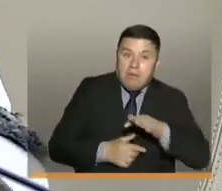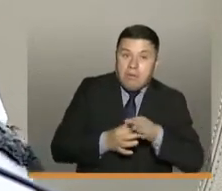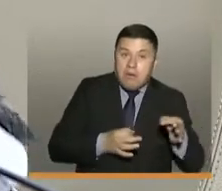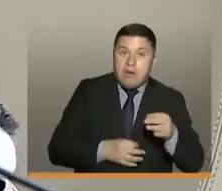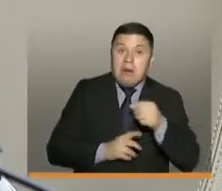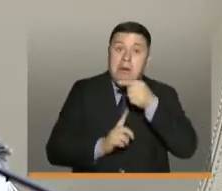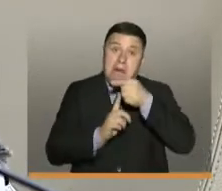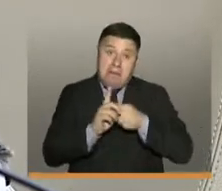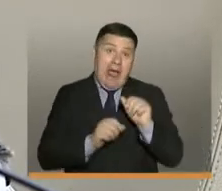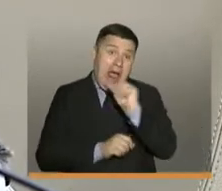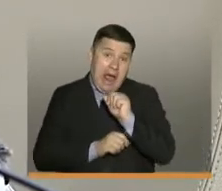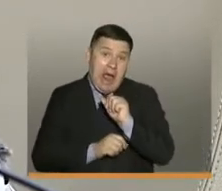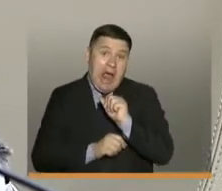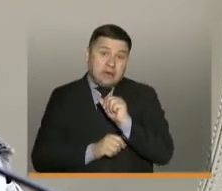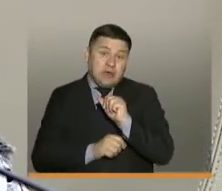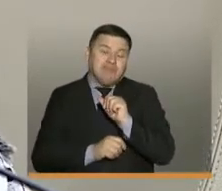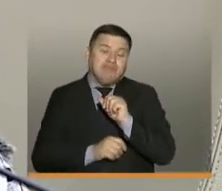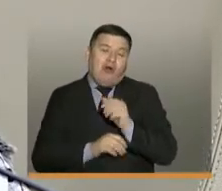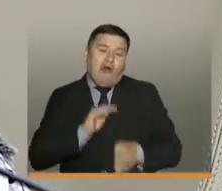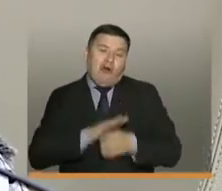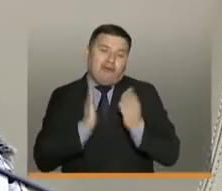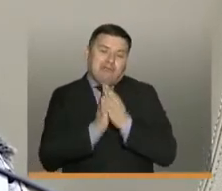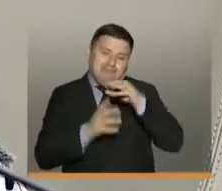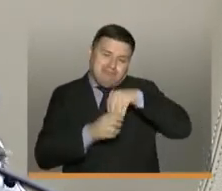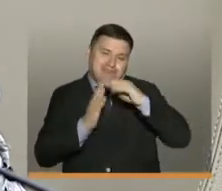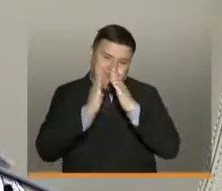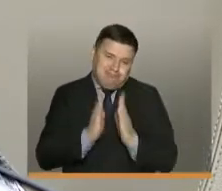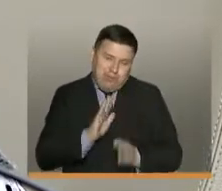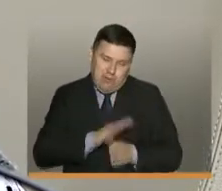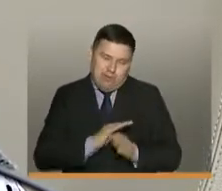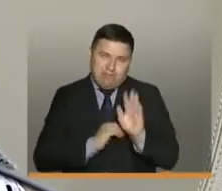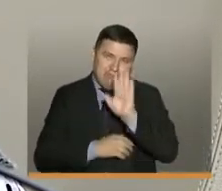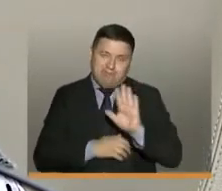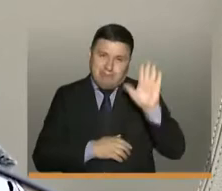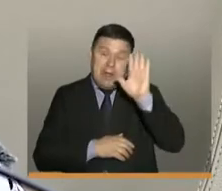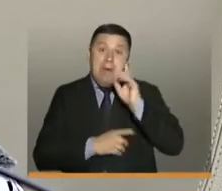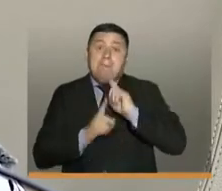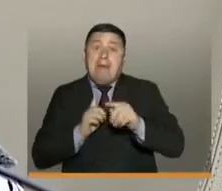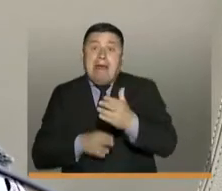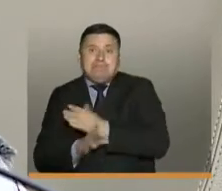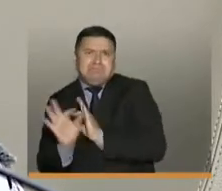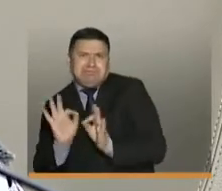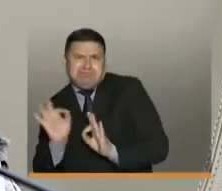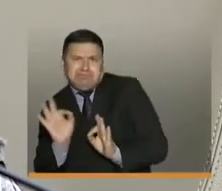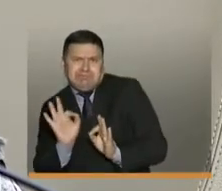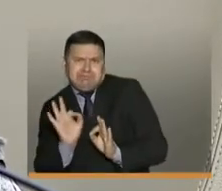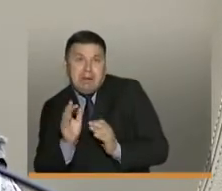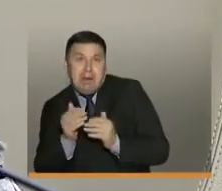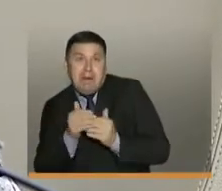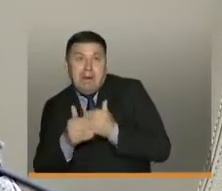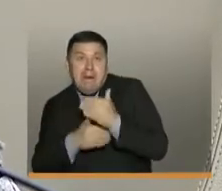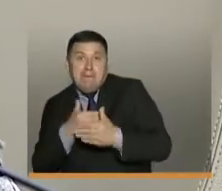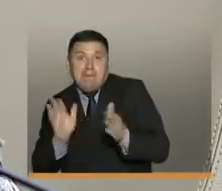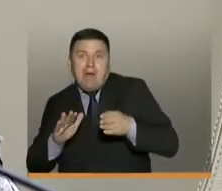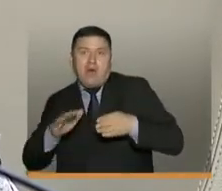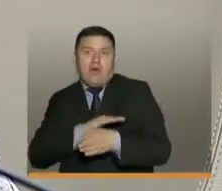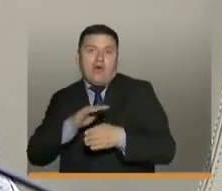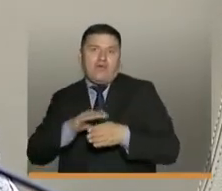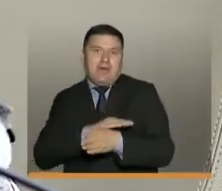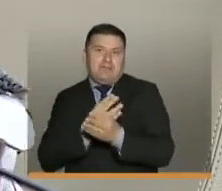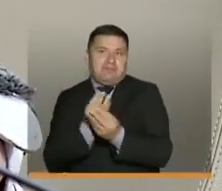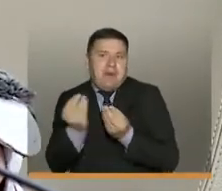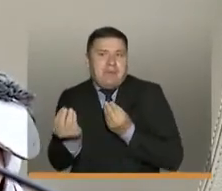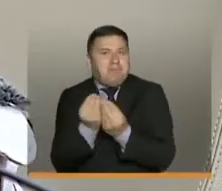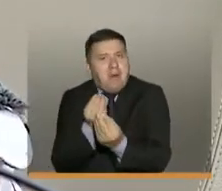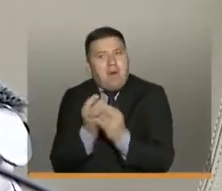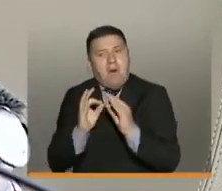agosto continúan en educación en casa e igual, presidente, ya recibieron todas las dotaciones para que los colegios se vayan preparando para el momento indicado